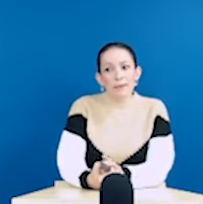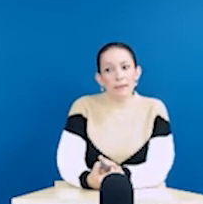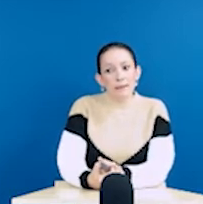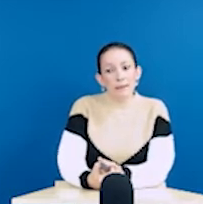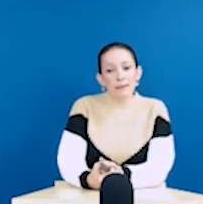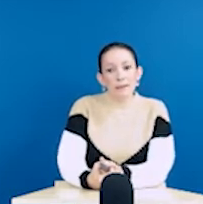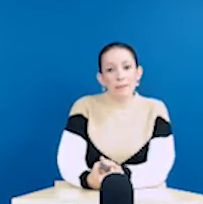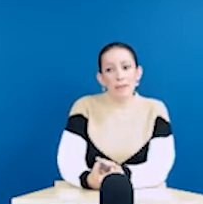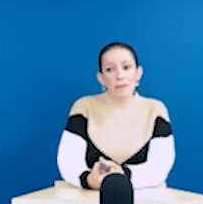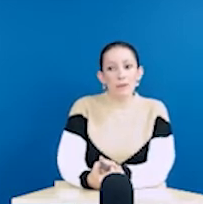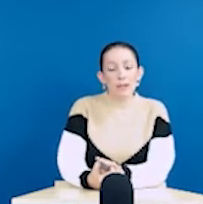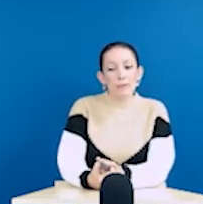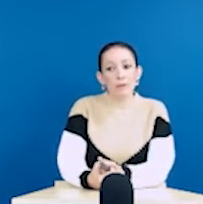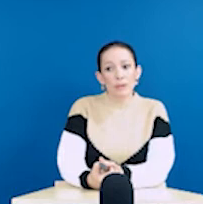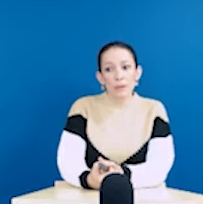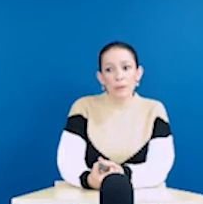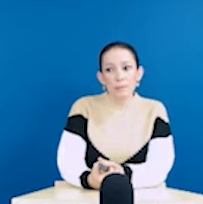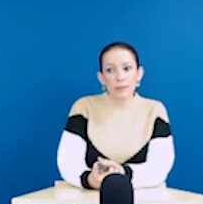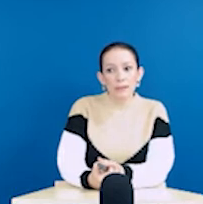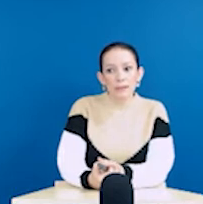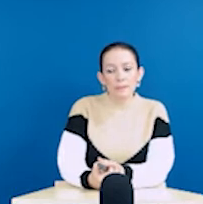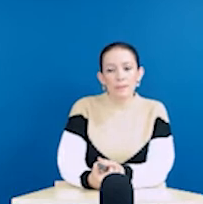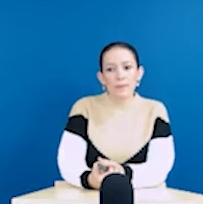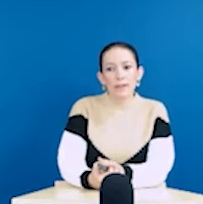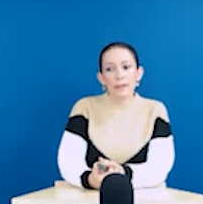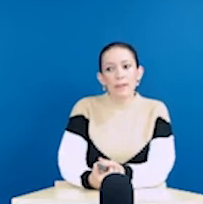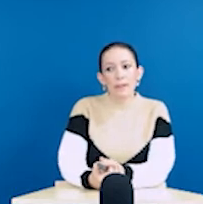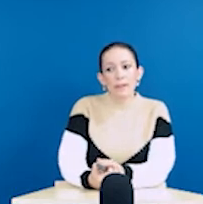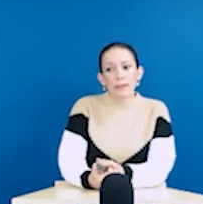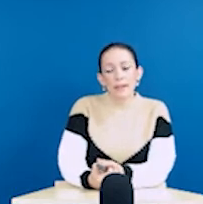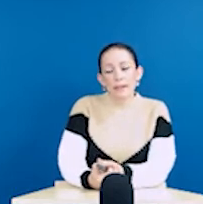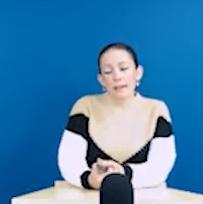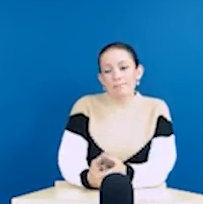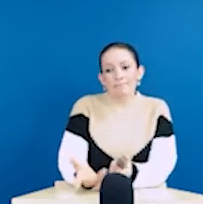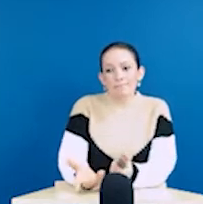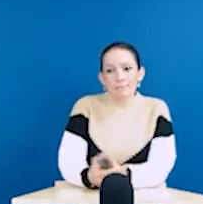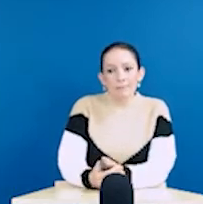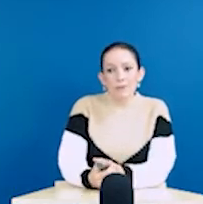desafortunadamente son pacientes que terminan con una disminución de peso importante y